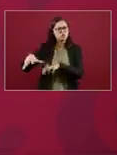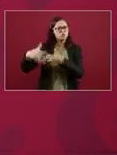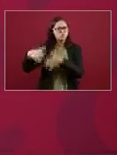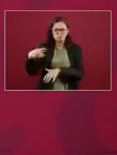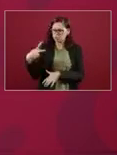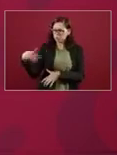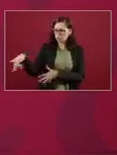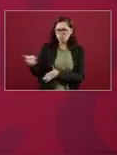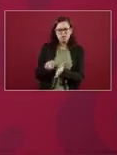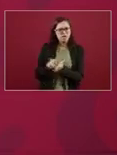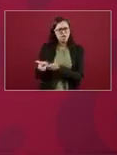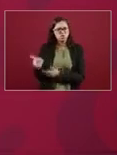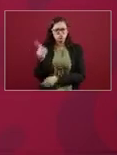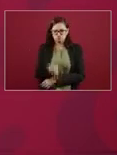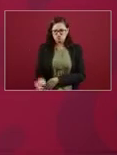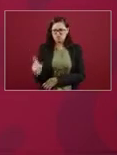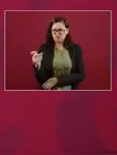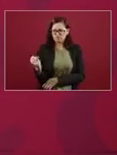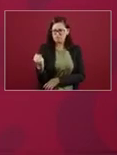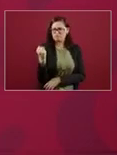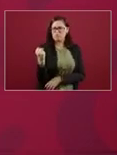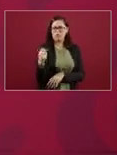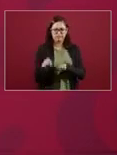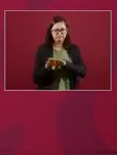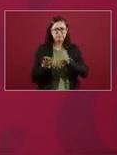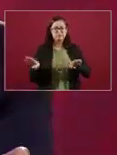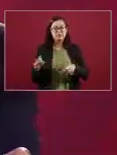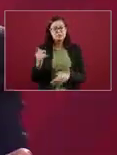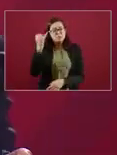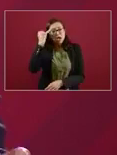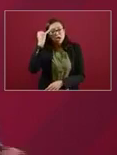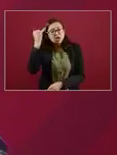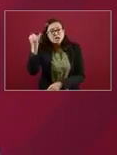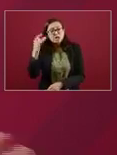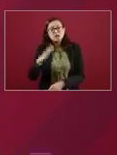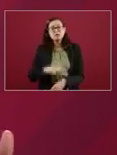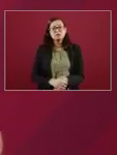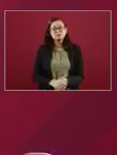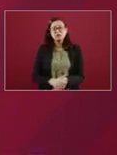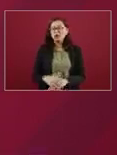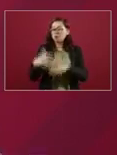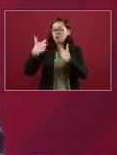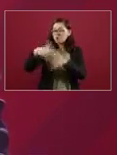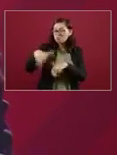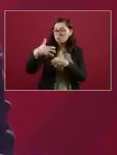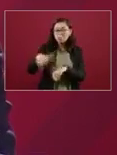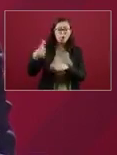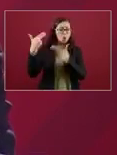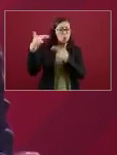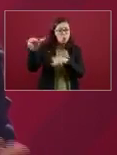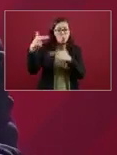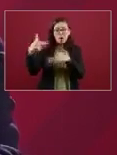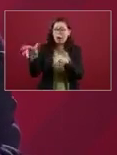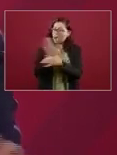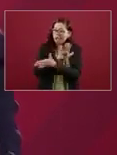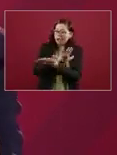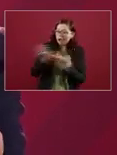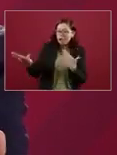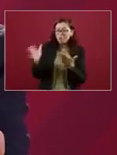democracia. Cuando ya no haya manifestaciones, cuando ya no haya huelgas, es